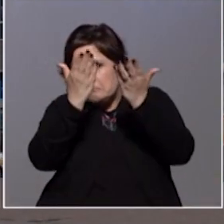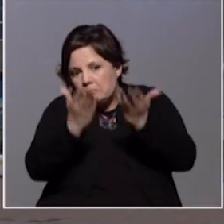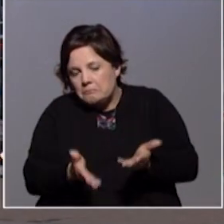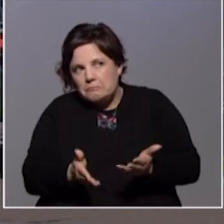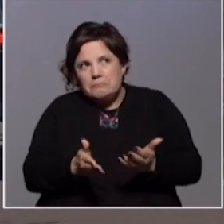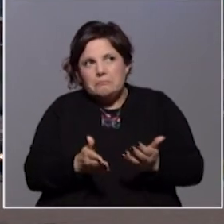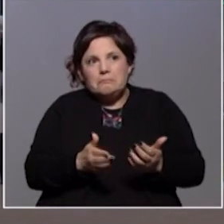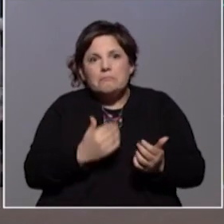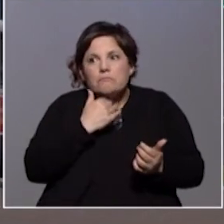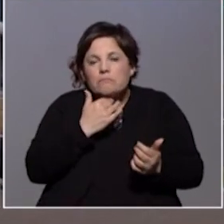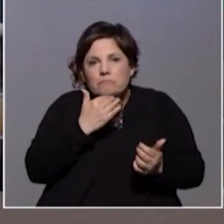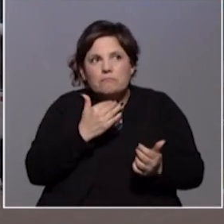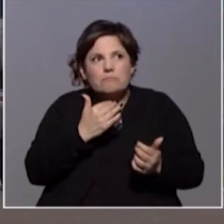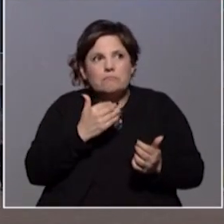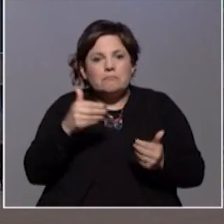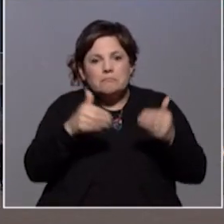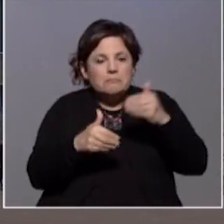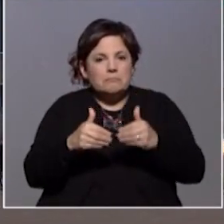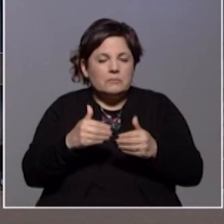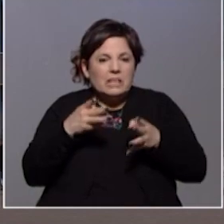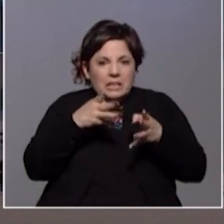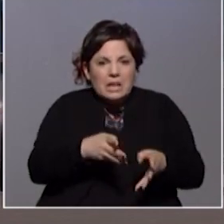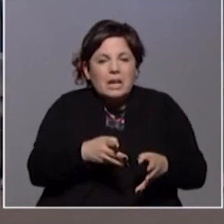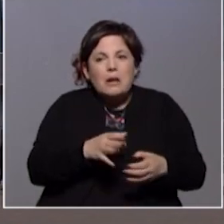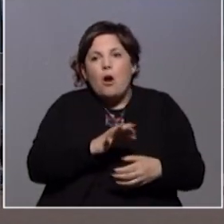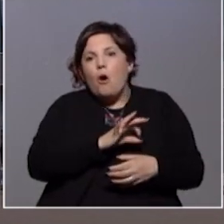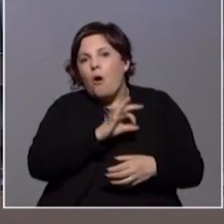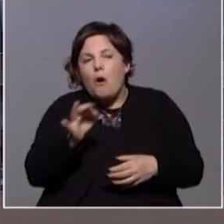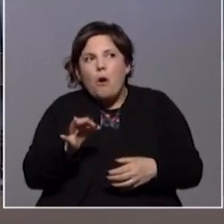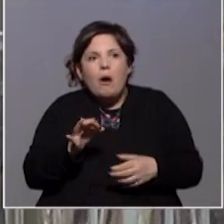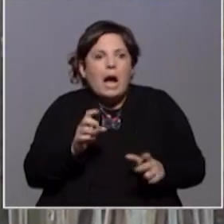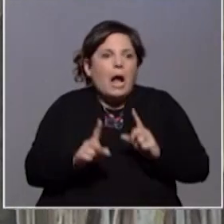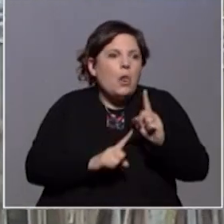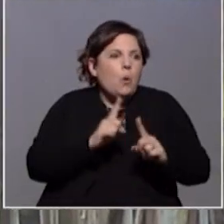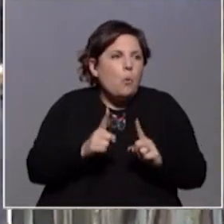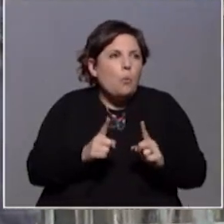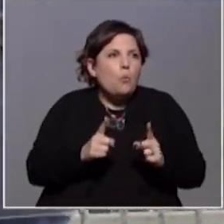habían participado en alguna batalla o algunos...